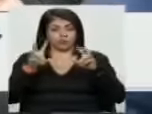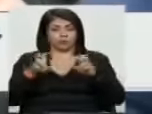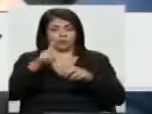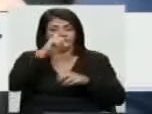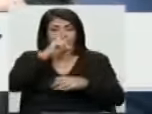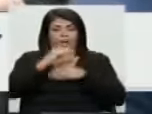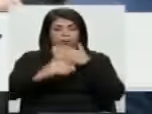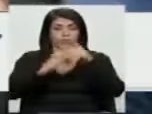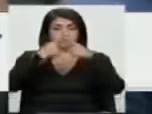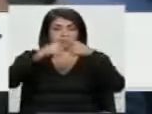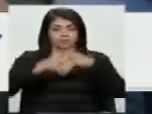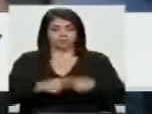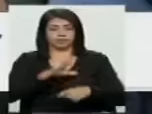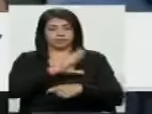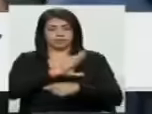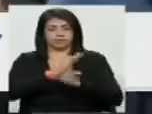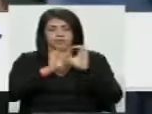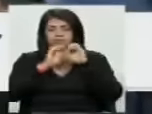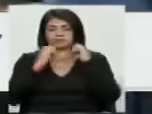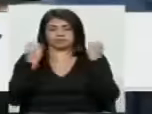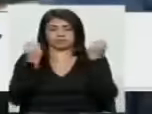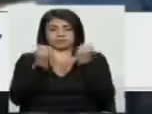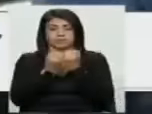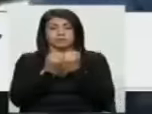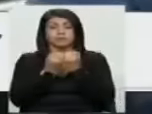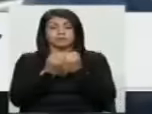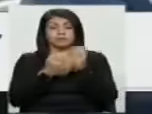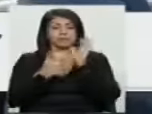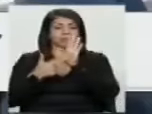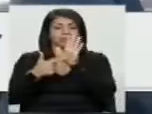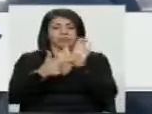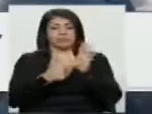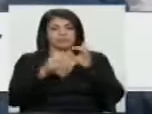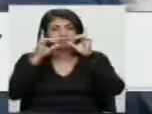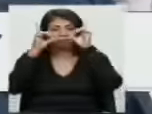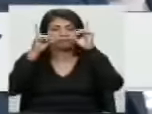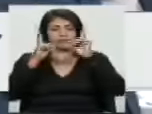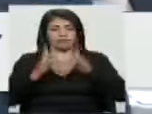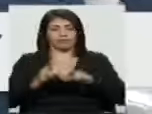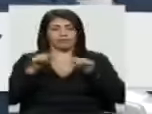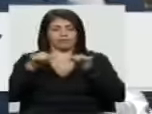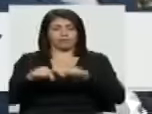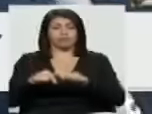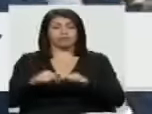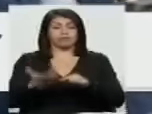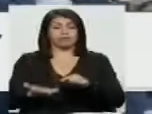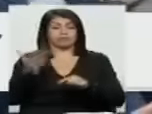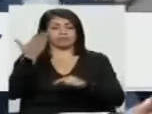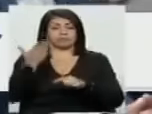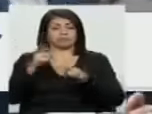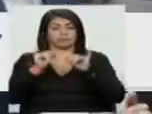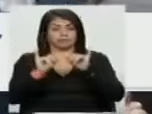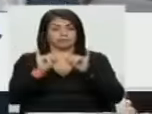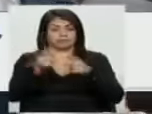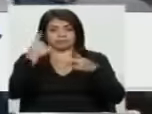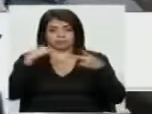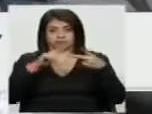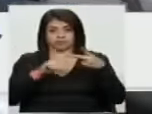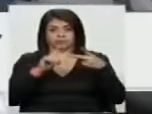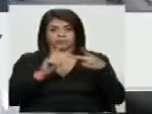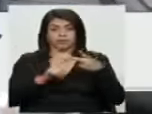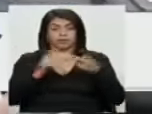anual del inventario de bienes de la organización con expresa determinación de las fuentes de los mismos.